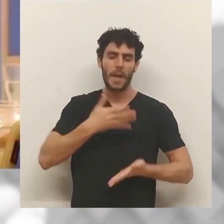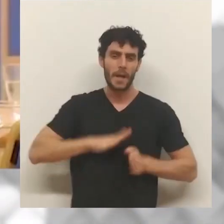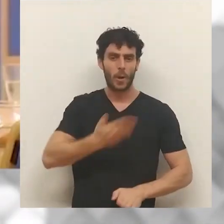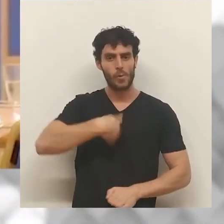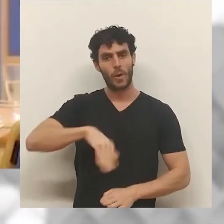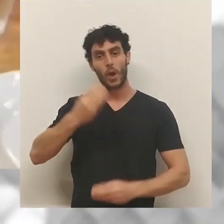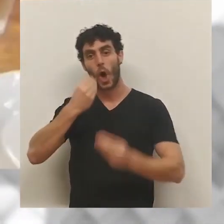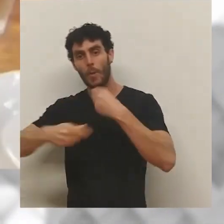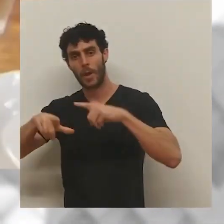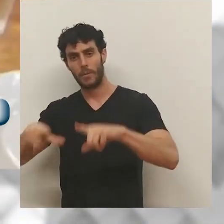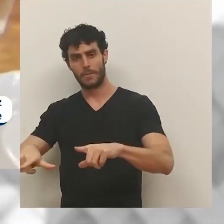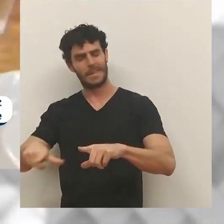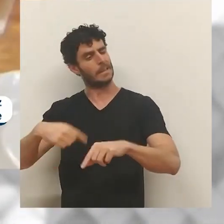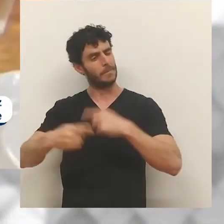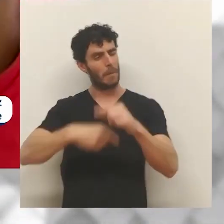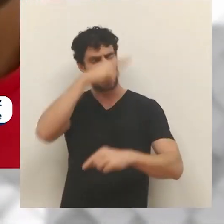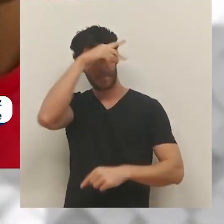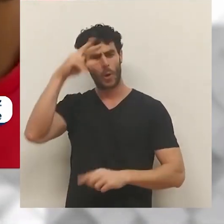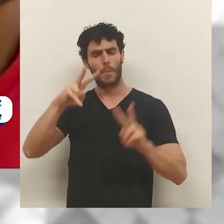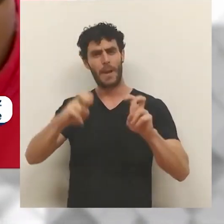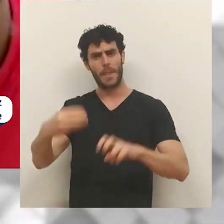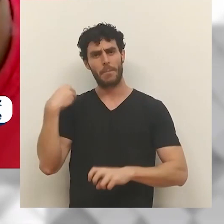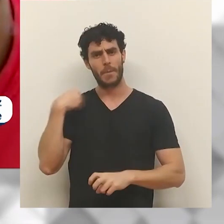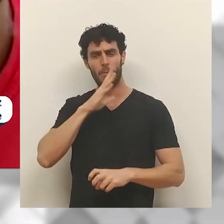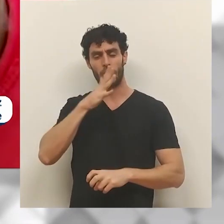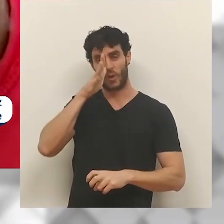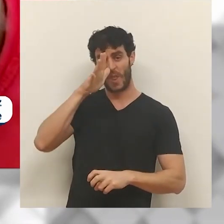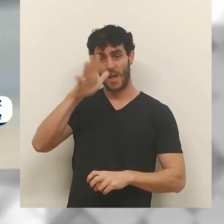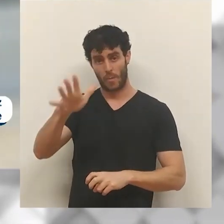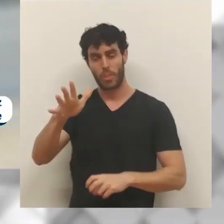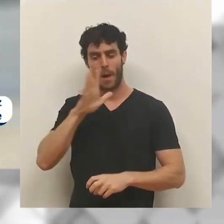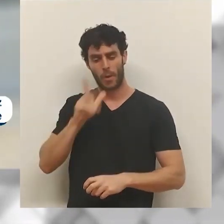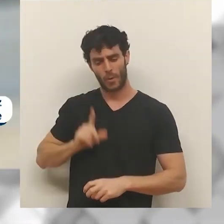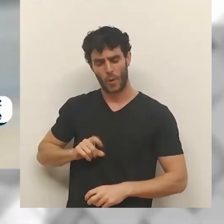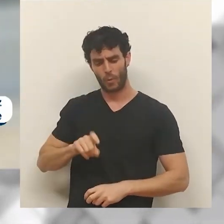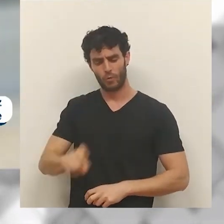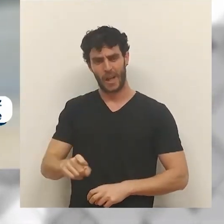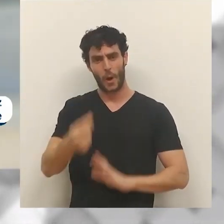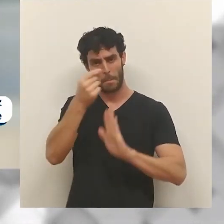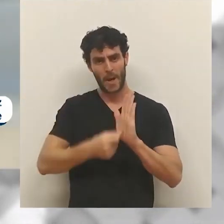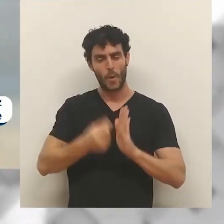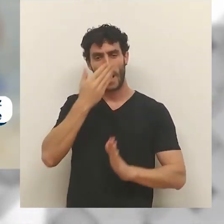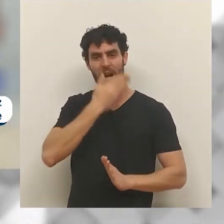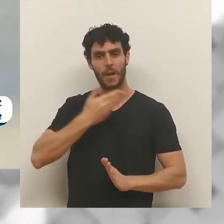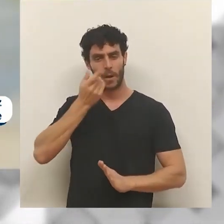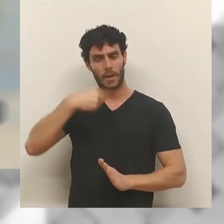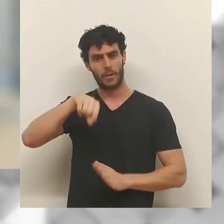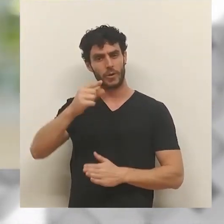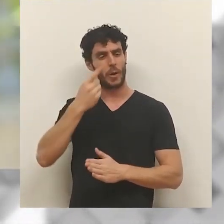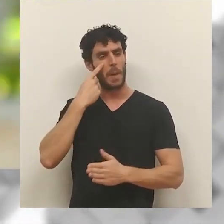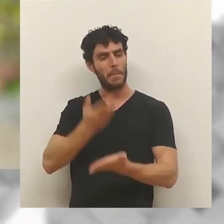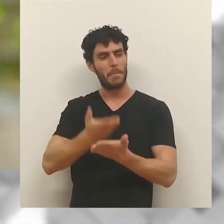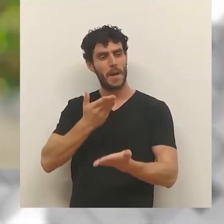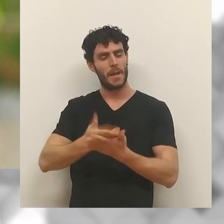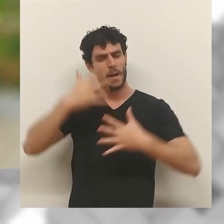¿Comen bien nuestros hijos en el comedor? Es algo que a las familias les preocupa. De ahí que tras las denuncias por la aparición de gusanos en los